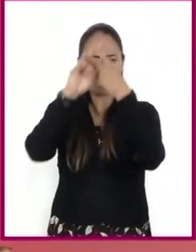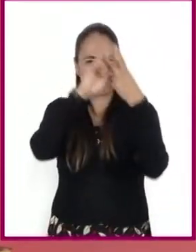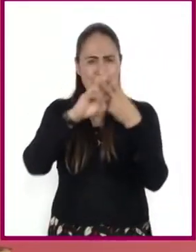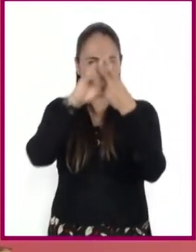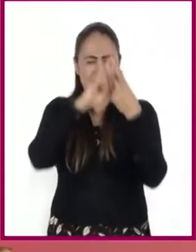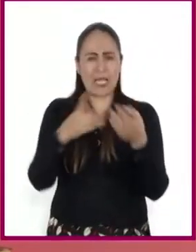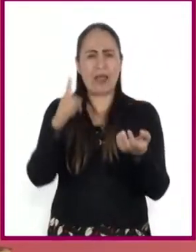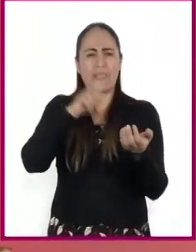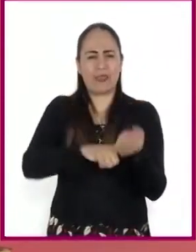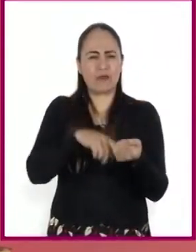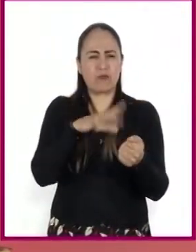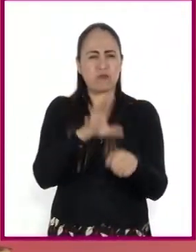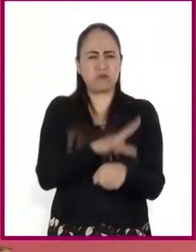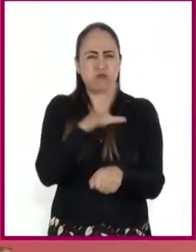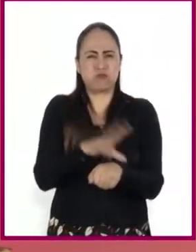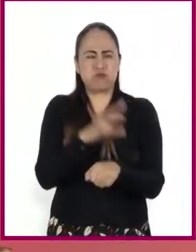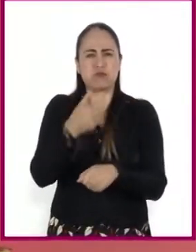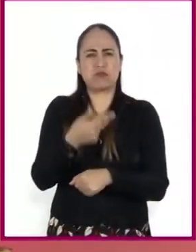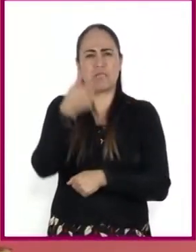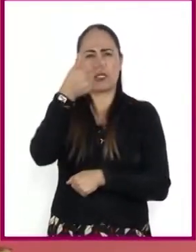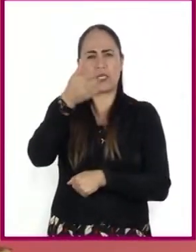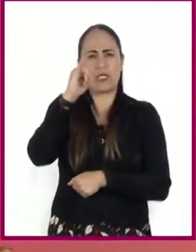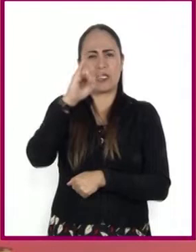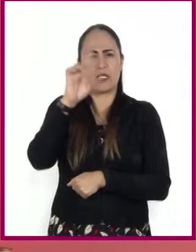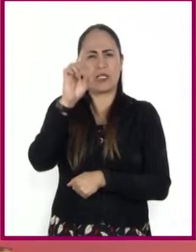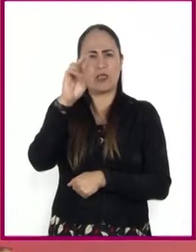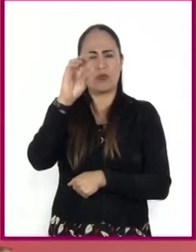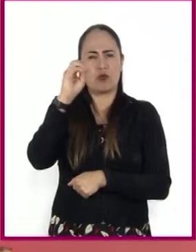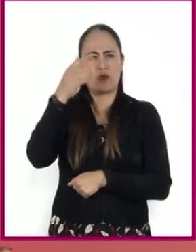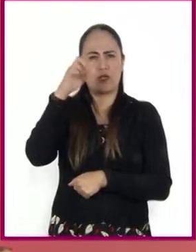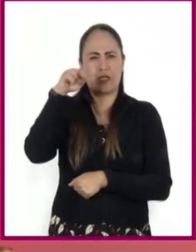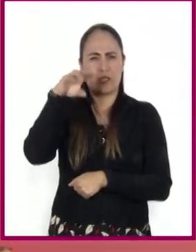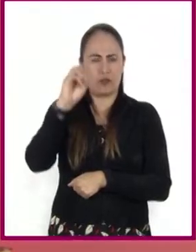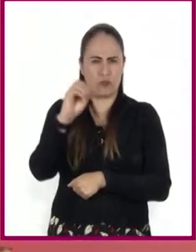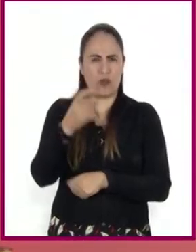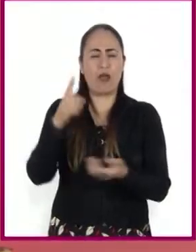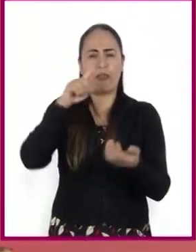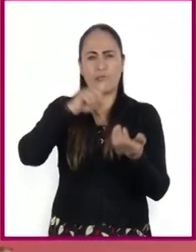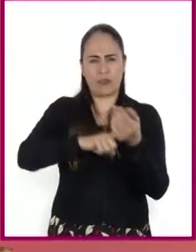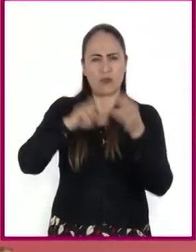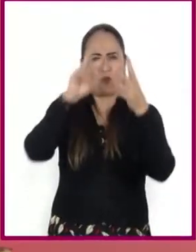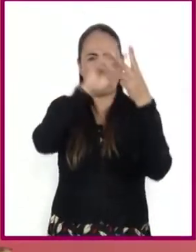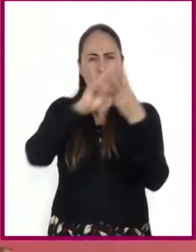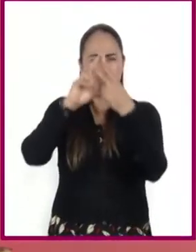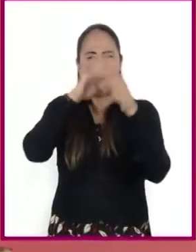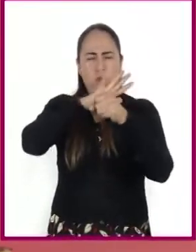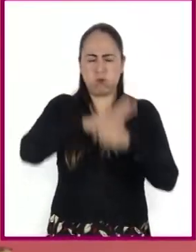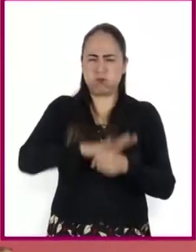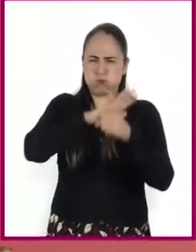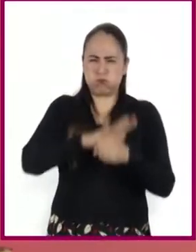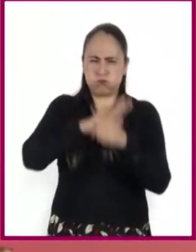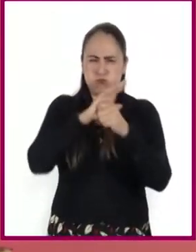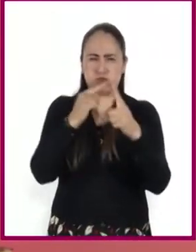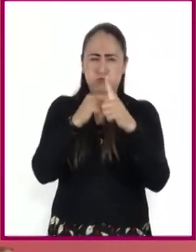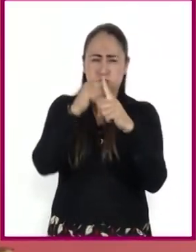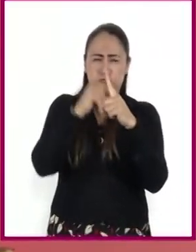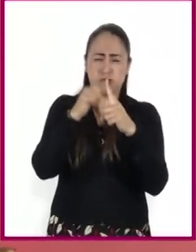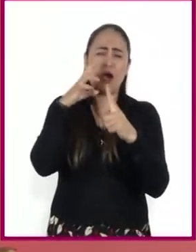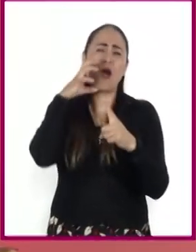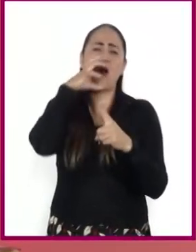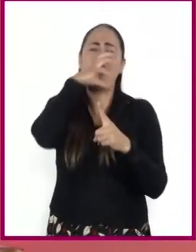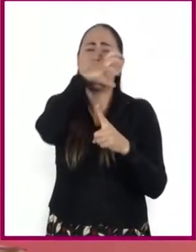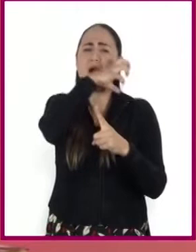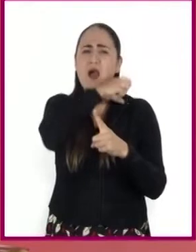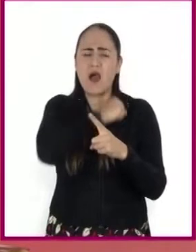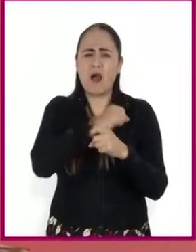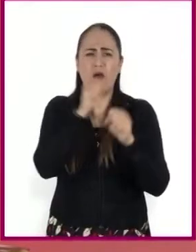principal componente, es el hidrógeno. En las profundidades de la estrella, la presión y la temperatura son tan elevadas que se produce la llamada